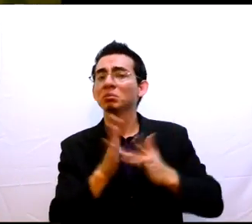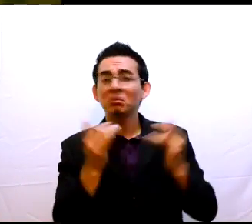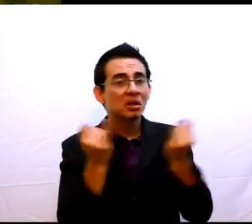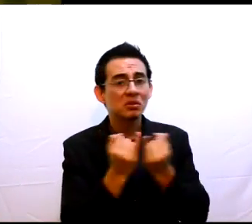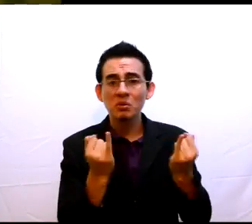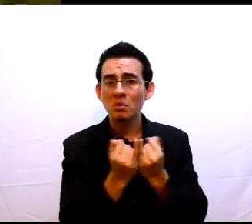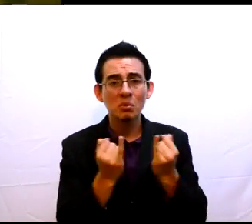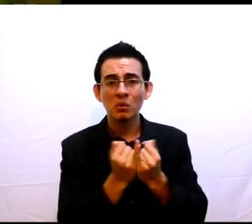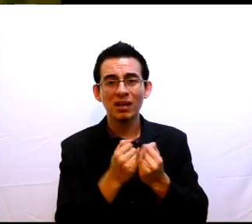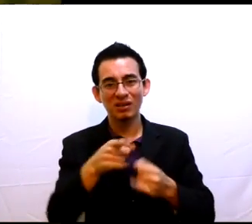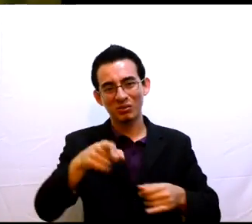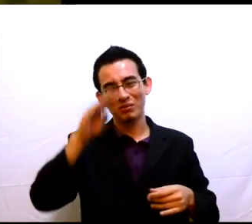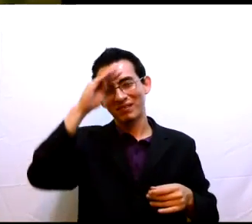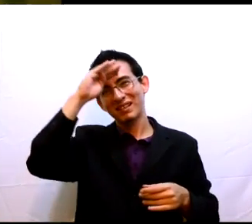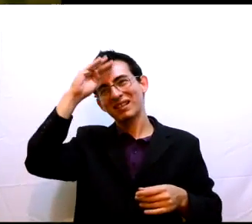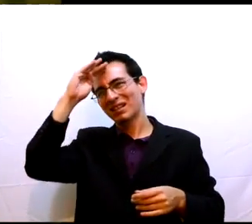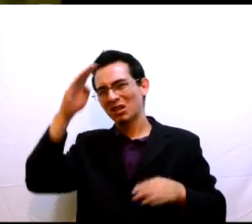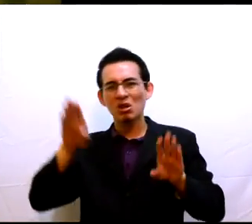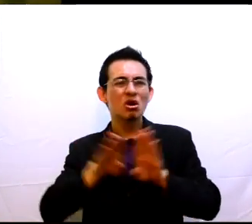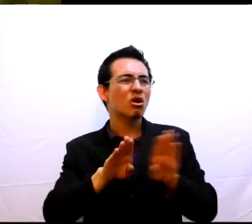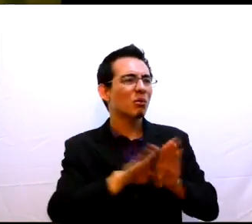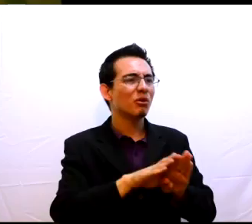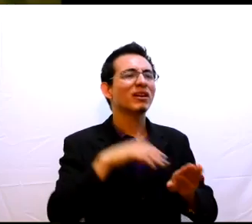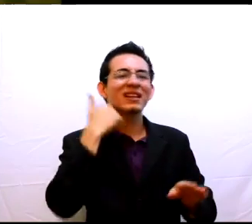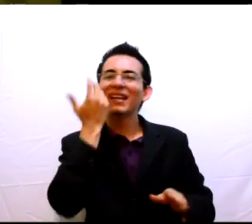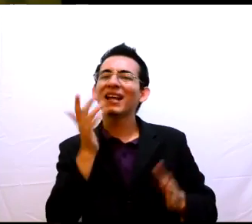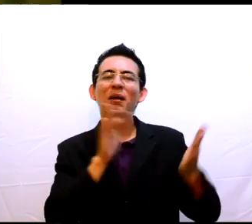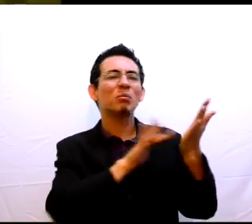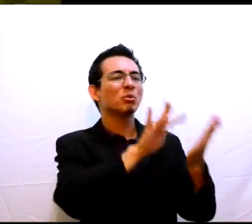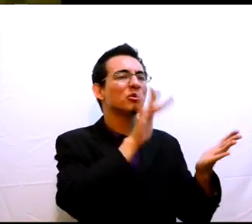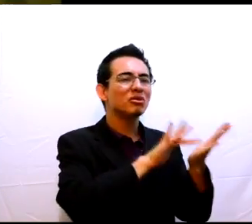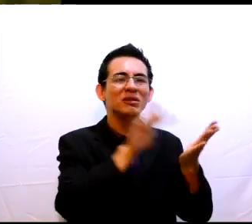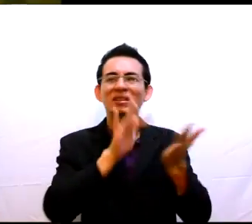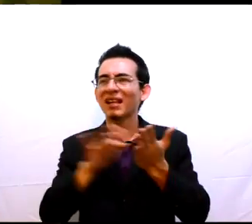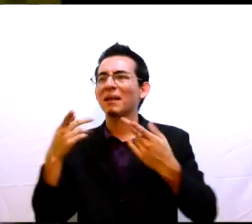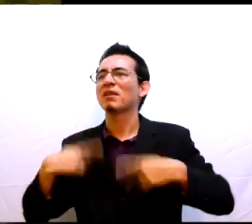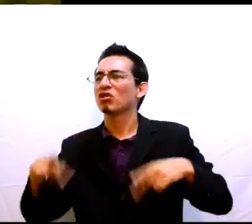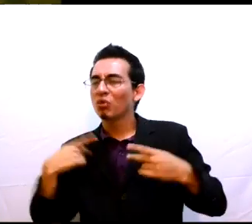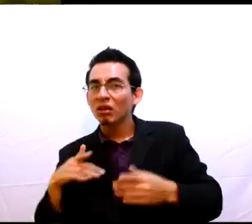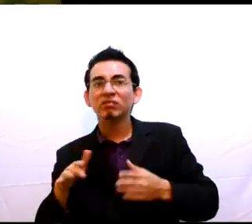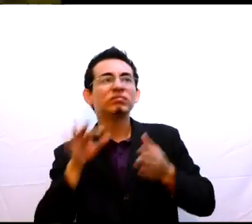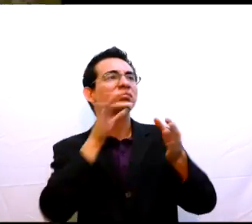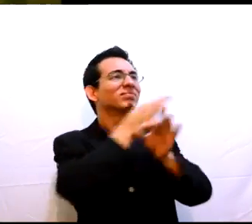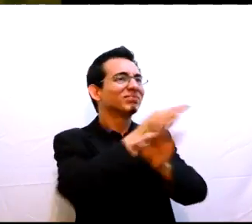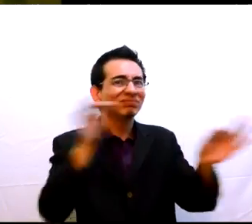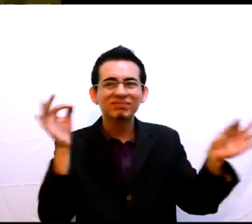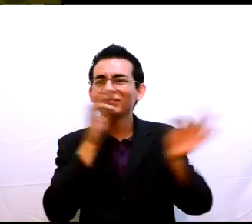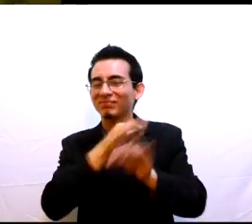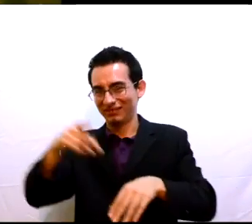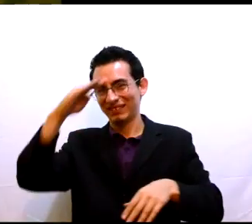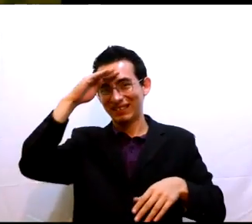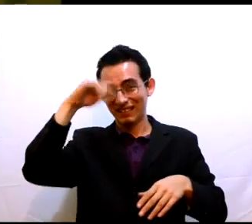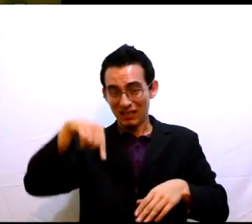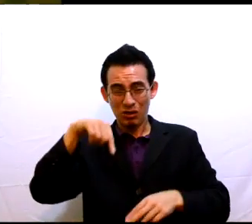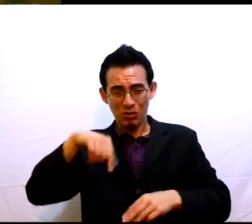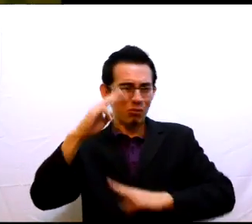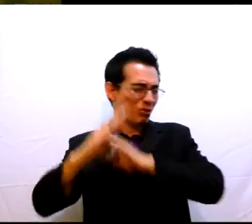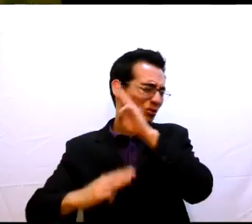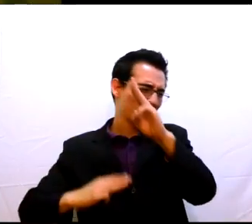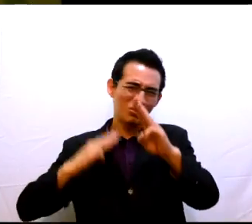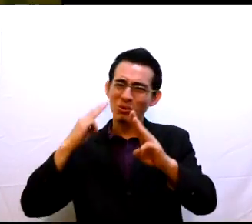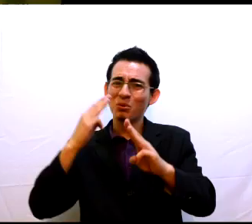para apoyar la extensión del evangelio la congregación donde tú te reúnes porque estoy escuchando todo el mundo